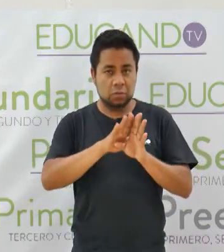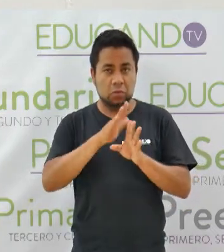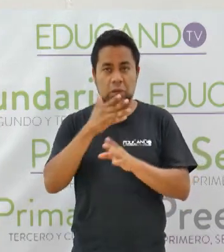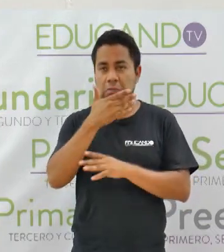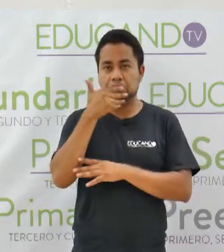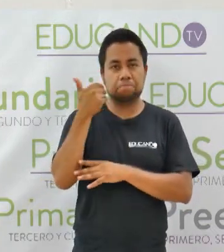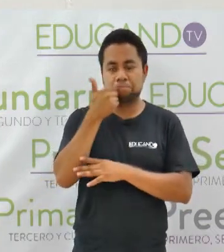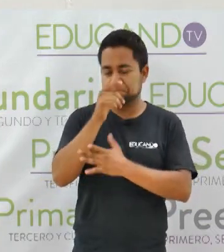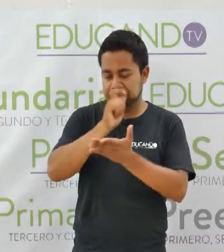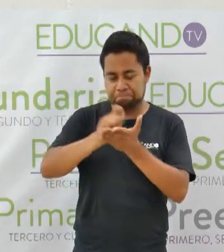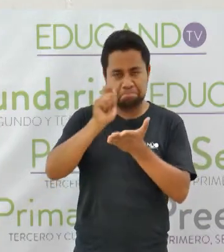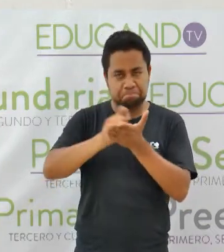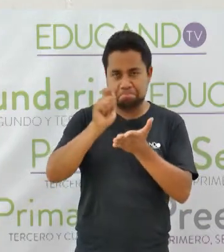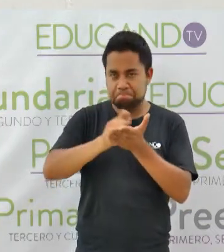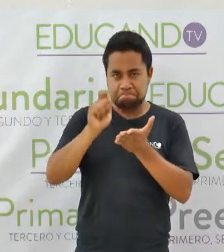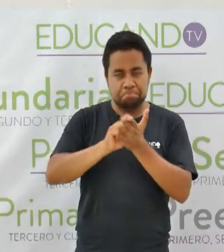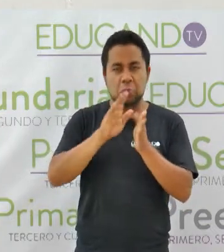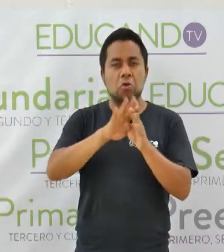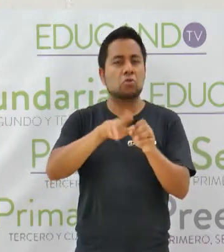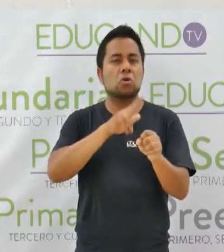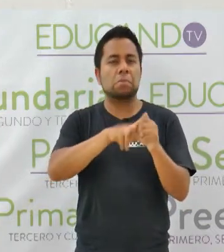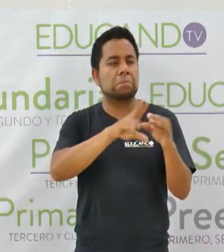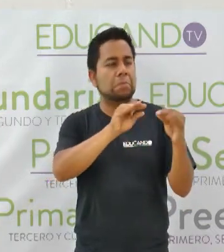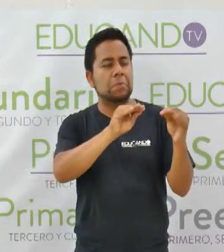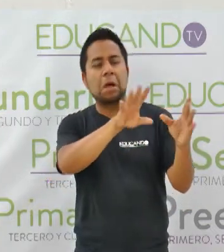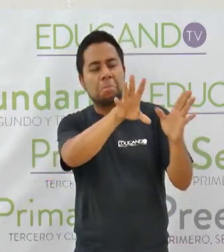coloquial, bien,